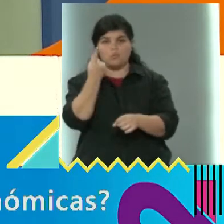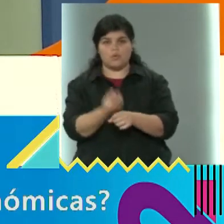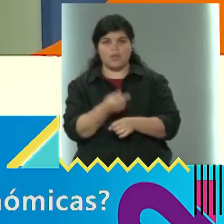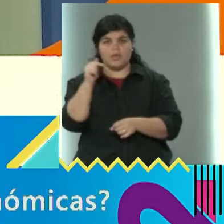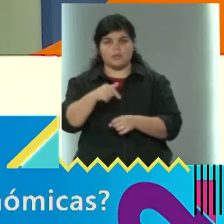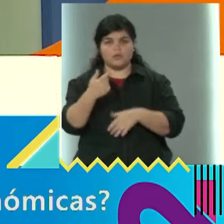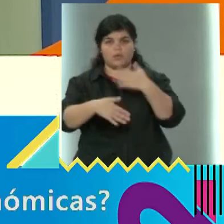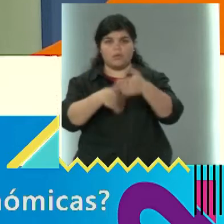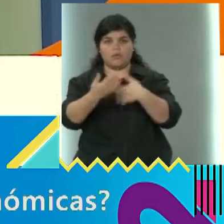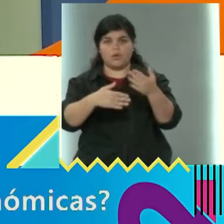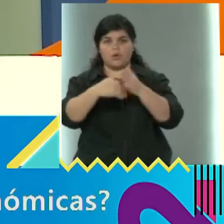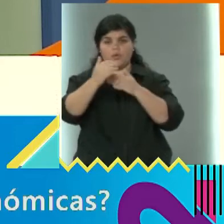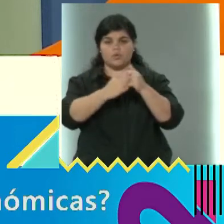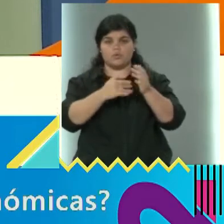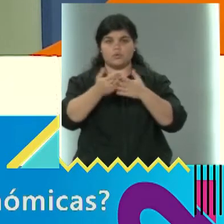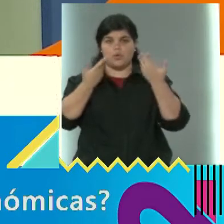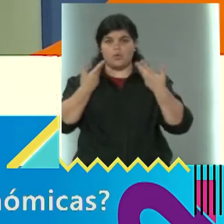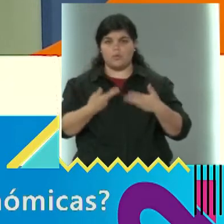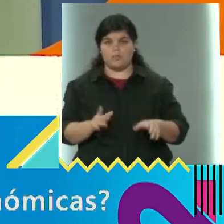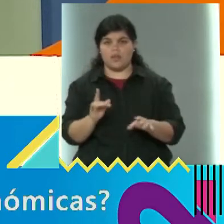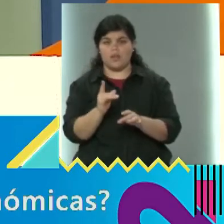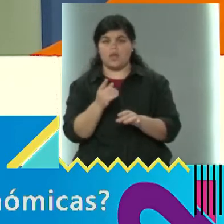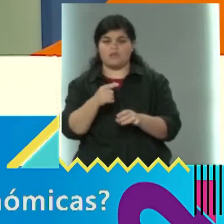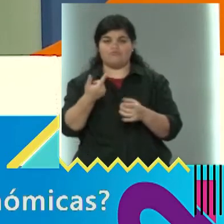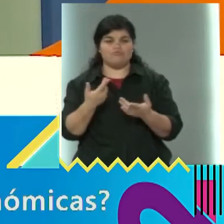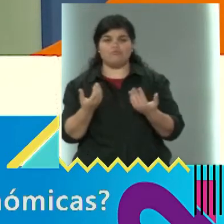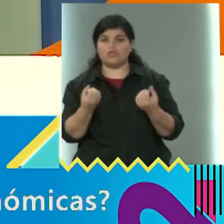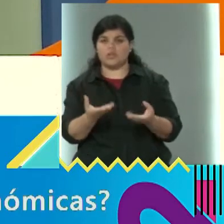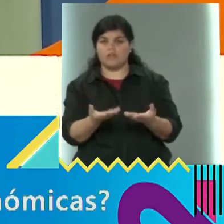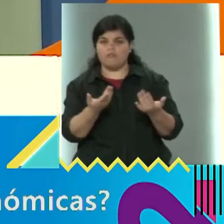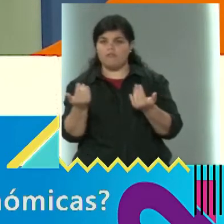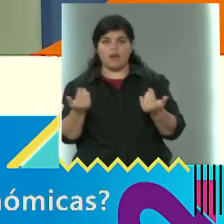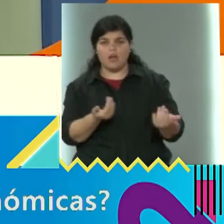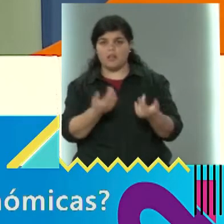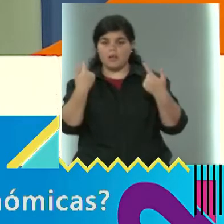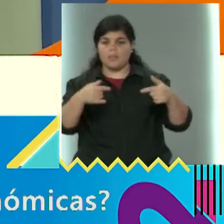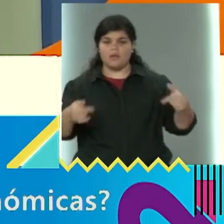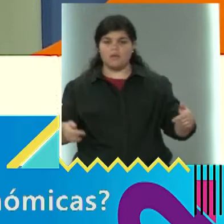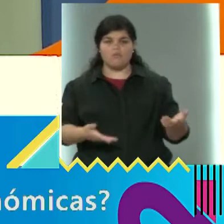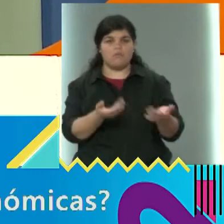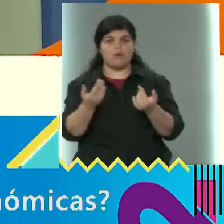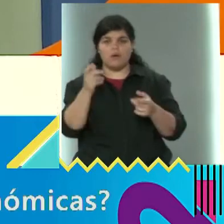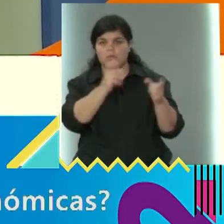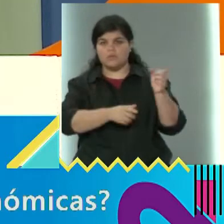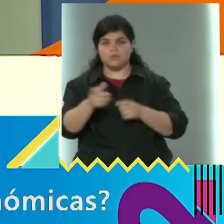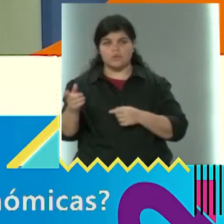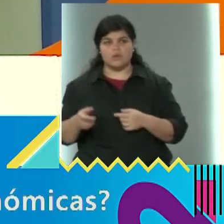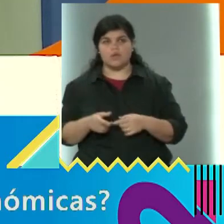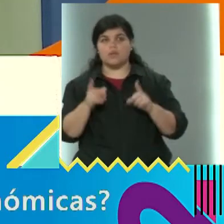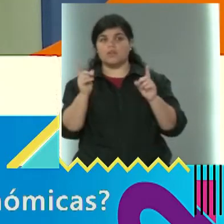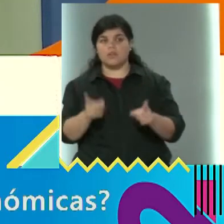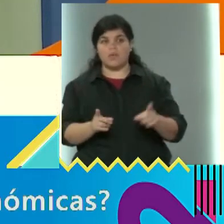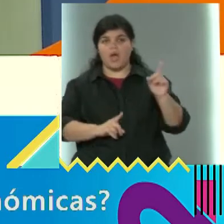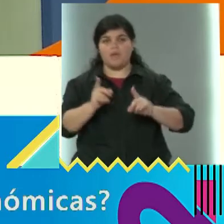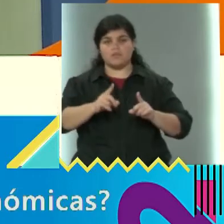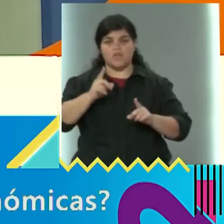construcciones tradicionales no lo vamos a poder resolver, porque no hay material, no hay gente. Y aparte vamos a empezar a ocupar gente, y vamos a tener gente